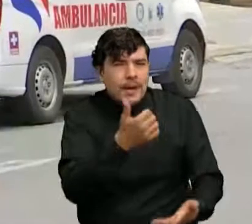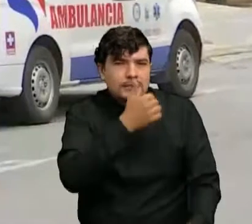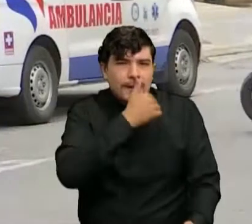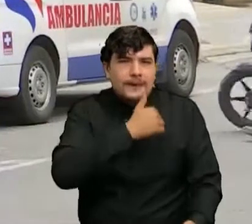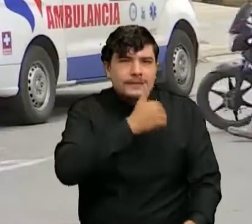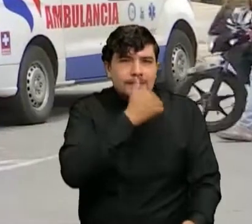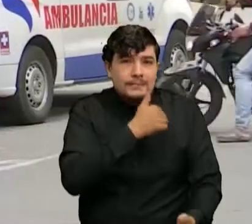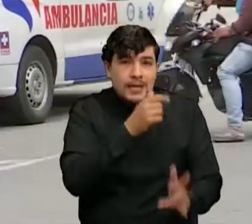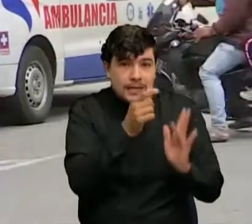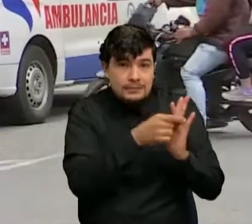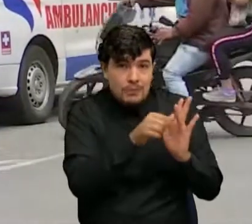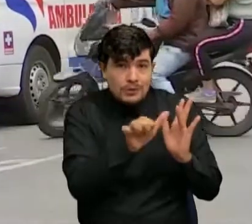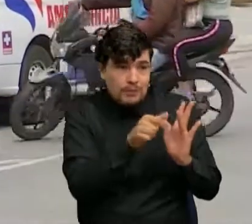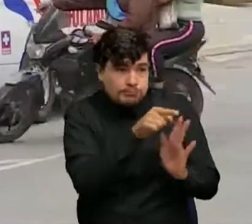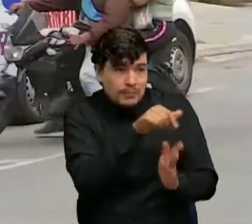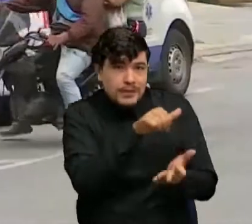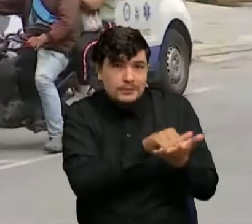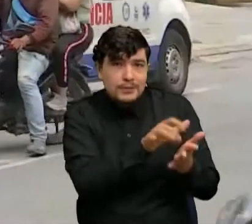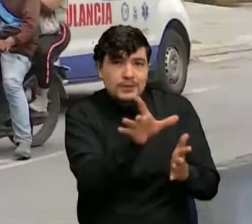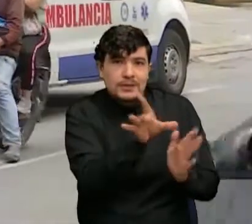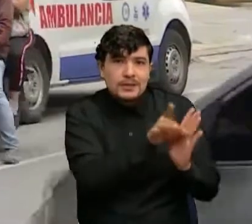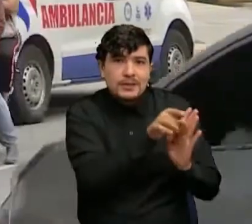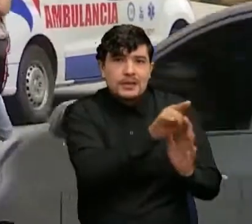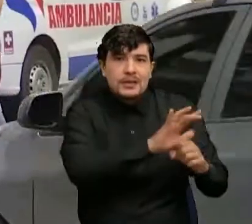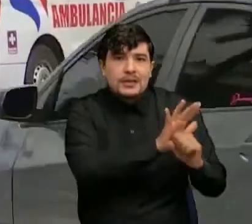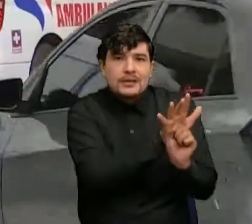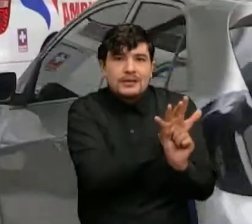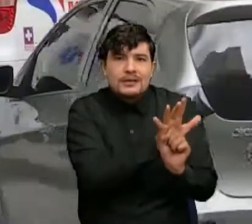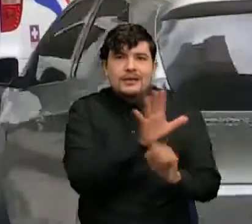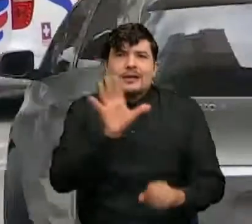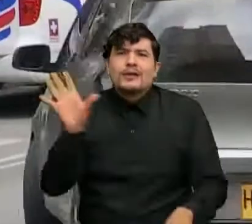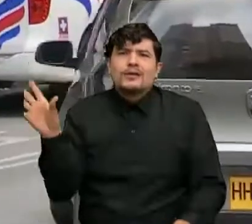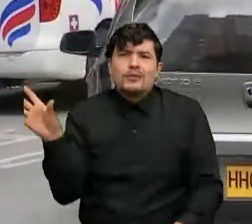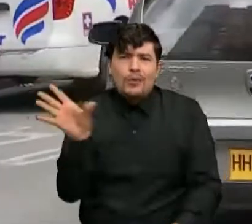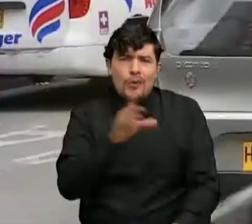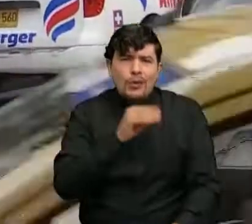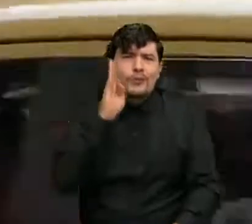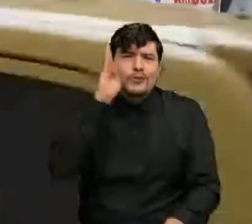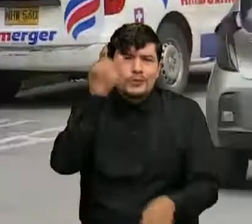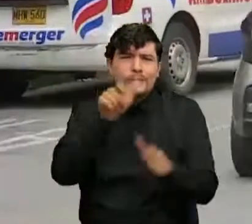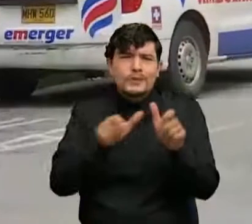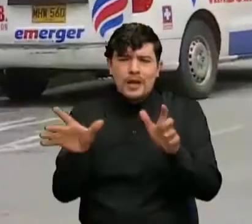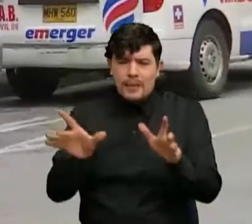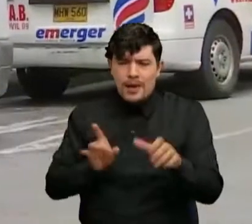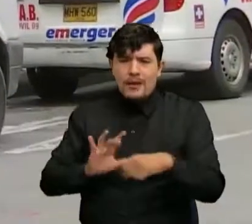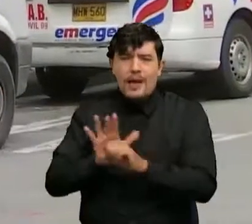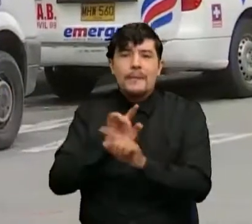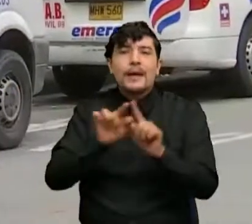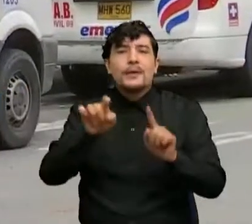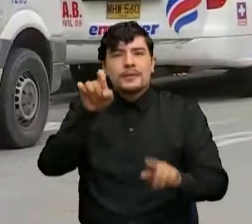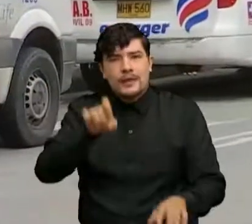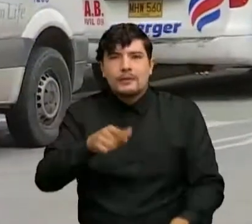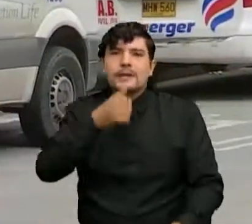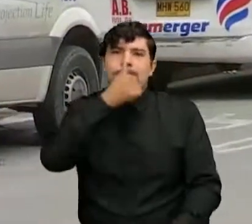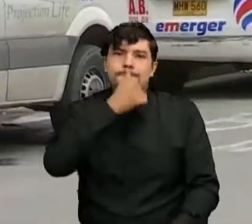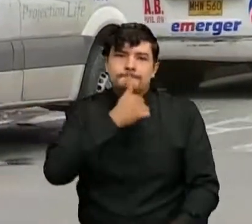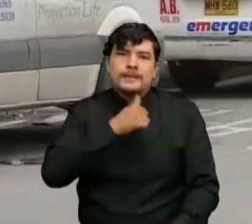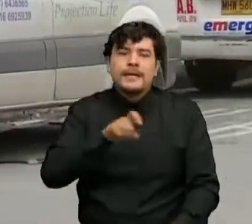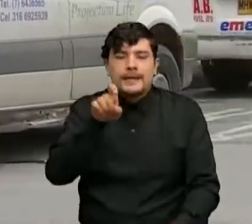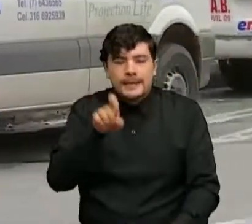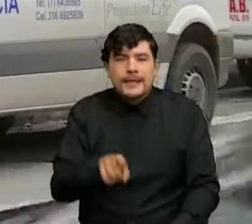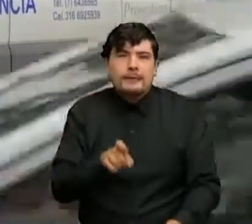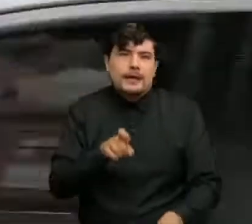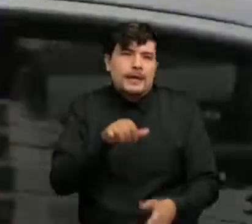y todos, yo creo que todos vamos a llegar a tenerlo, pero tener paciencia y hacer los remedios que se pueden